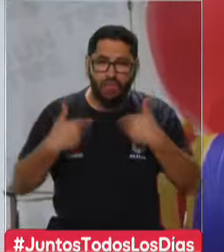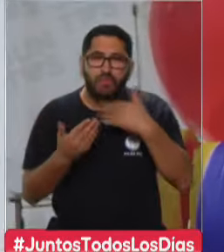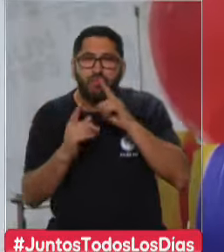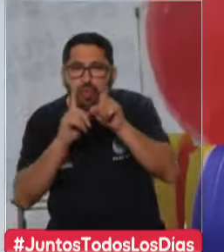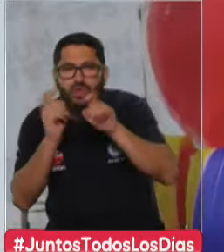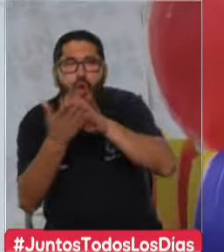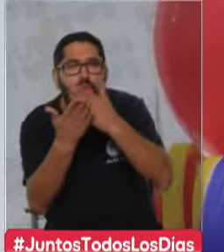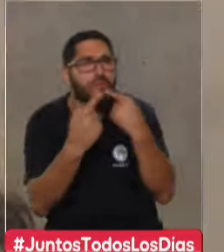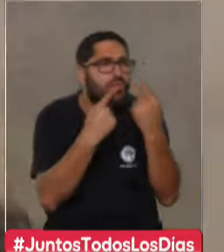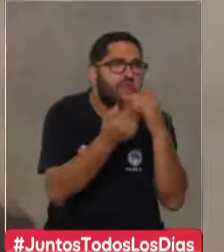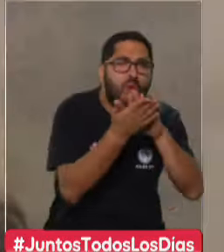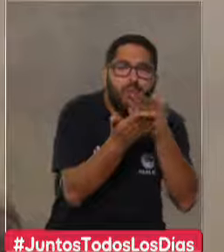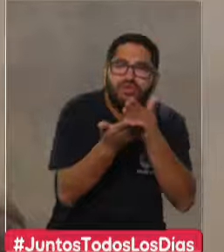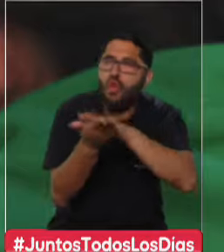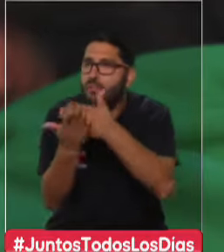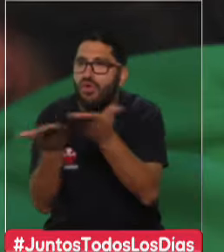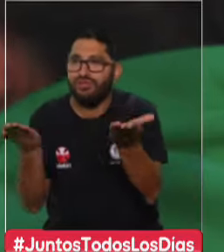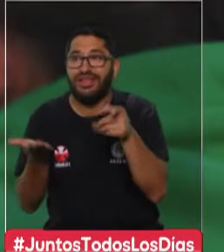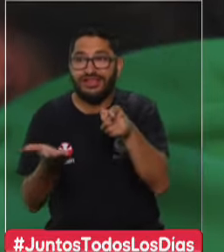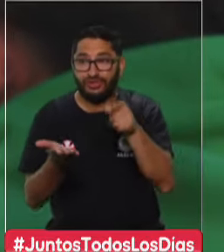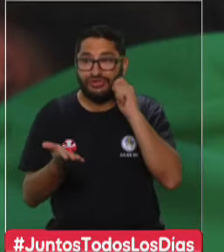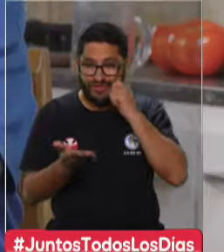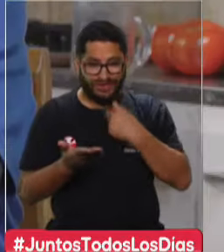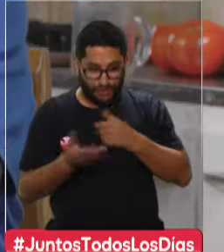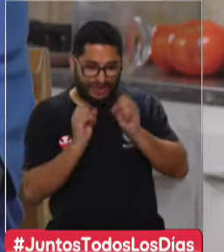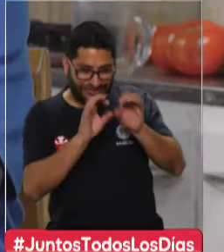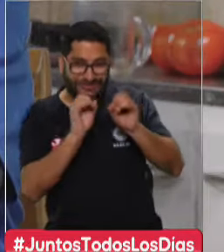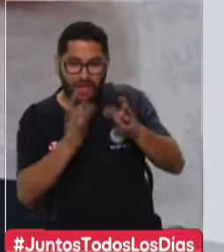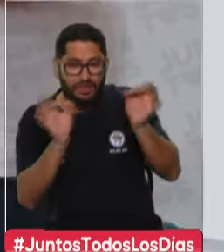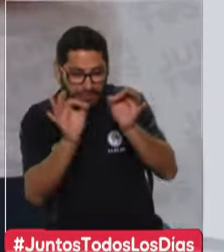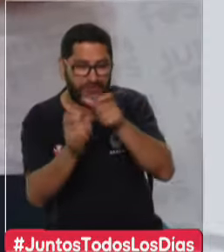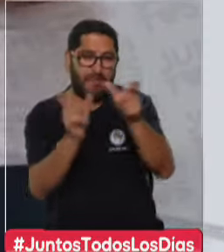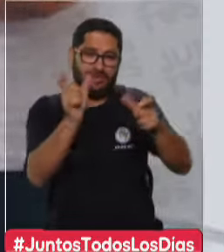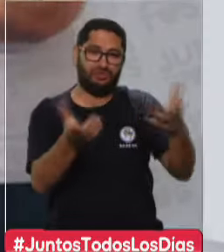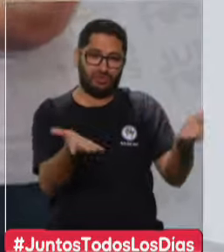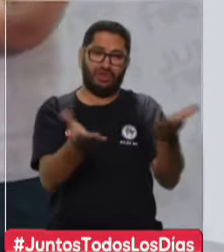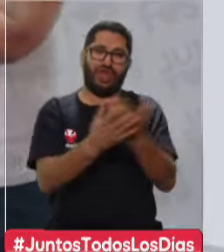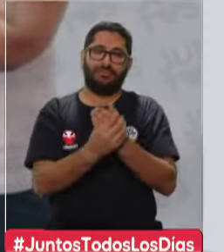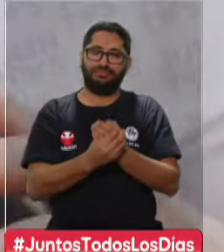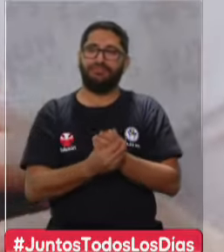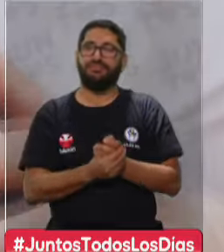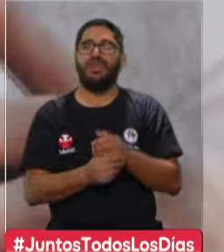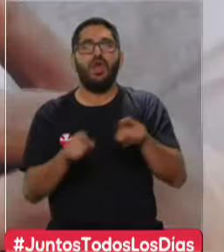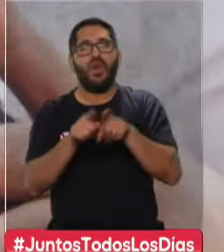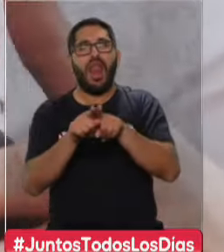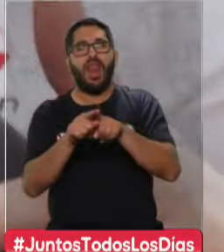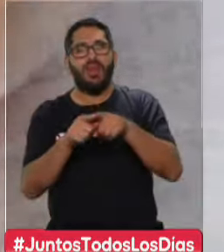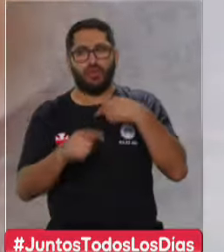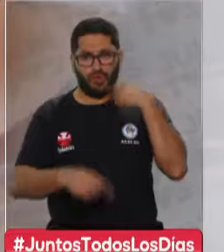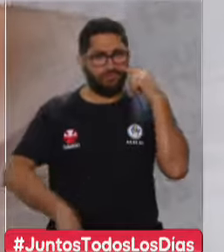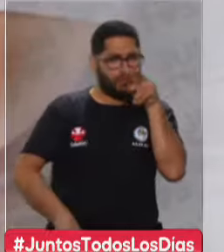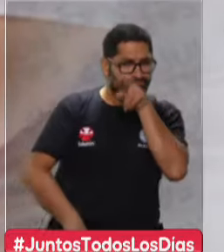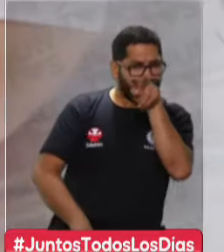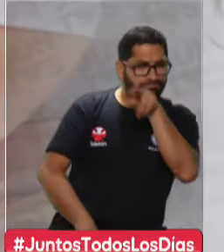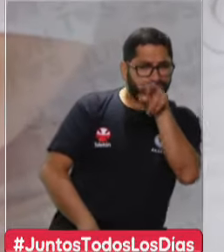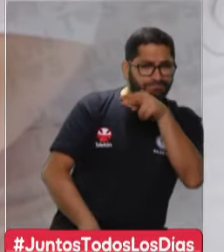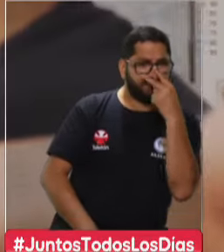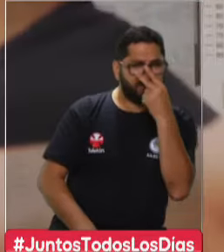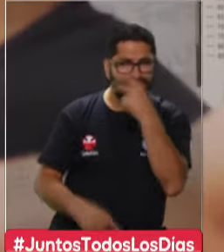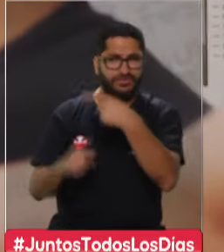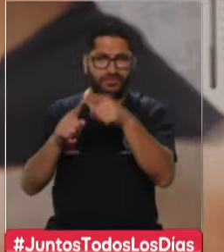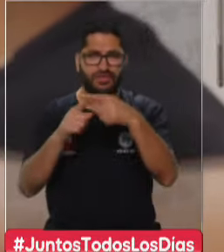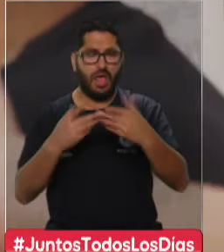está la Ana. Yo enseño eso. Es sentirse que es como una familia, vamos. Y el empezar a ver también motivación, cambios. Paco